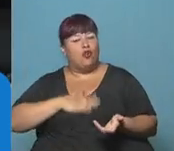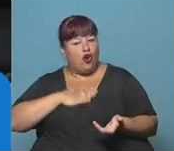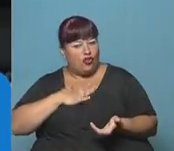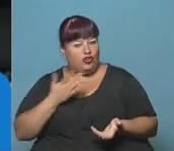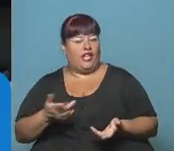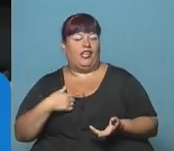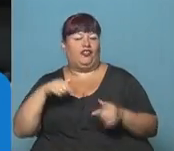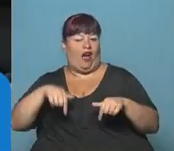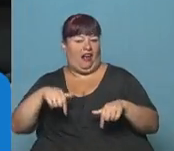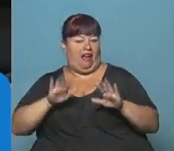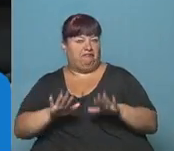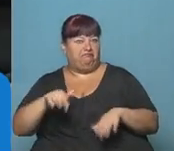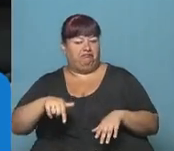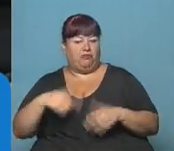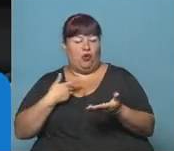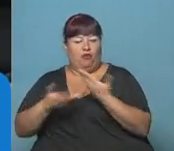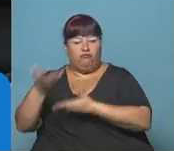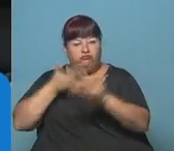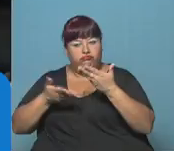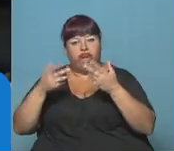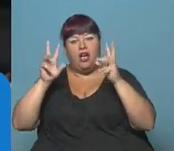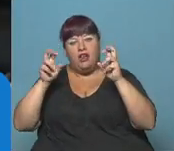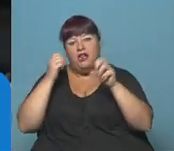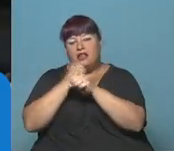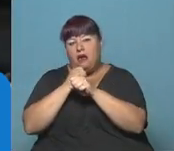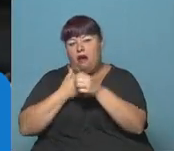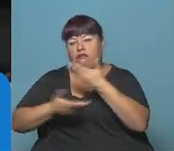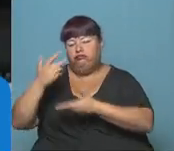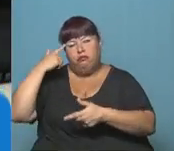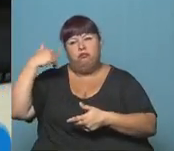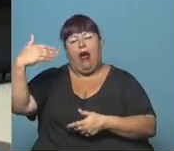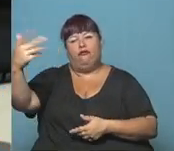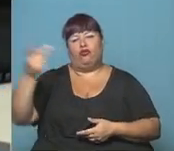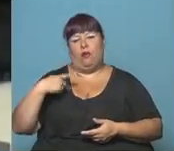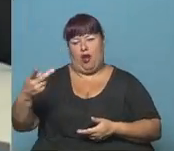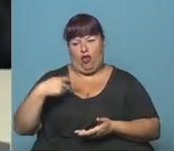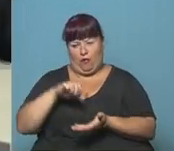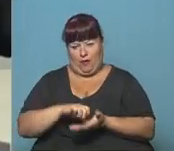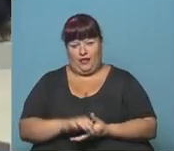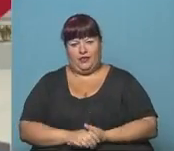horas que hemos pasado acá compartiendo una agenda de mucho futuro para ambos países.